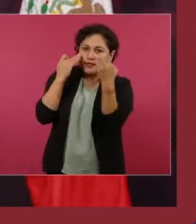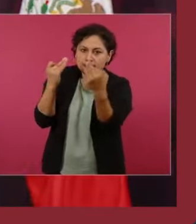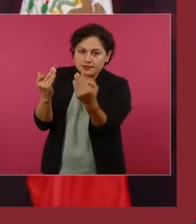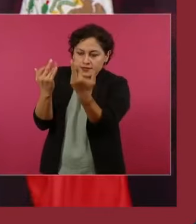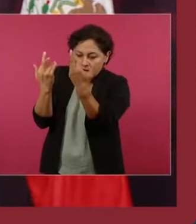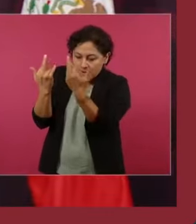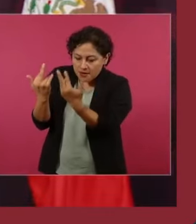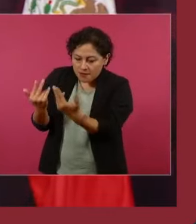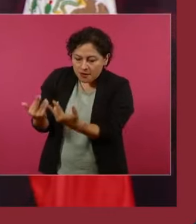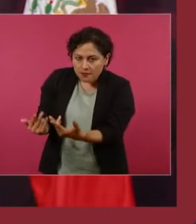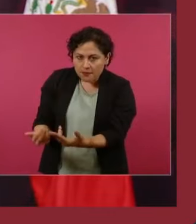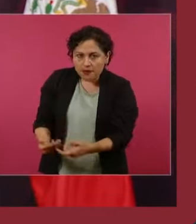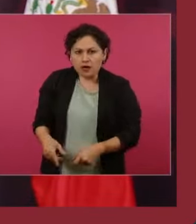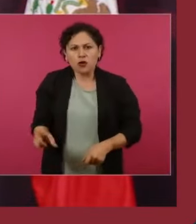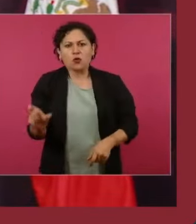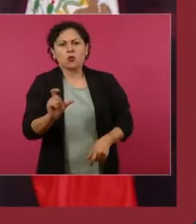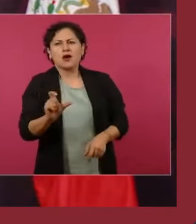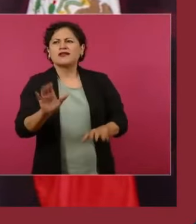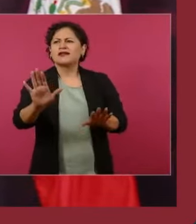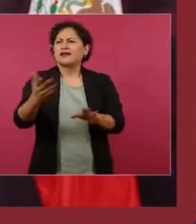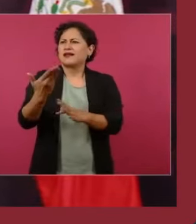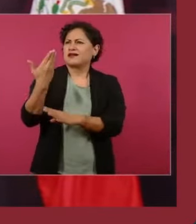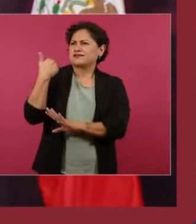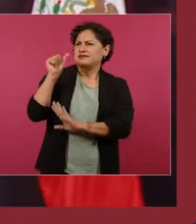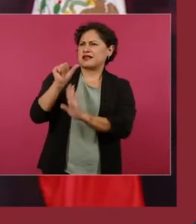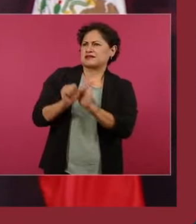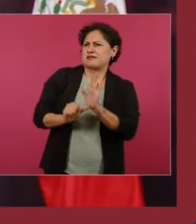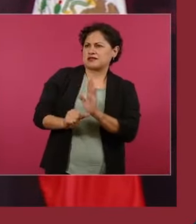¿Cuándo vinieron? Hace como 6 meses.